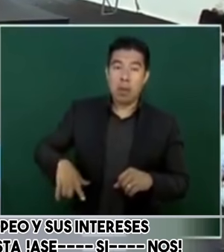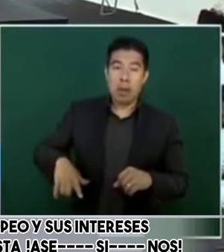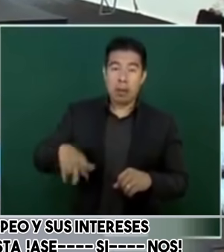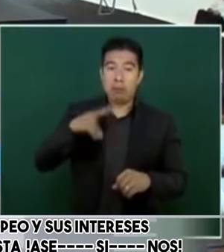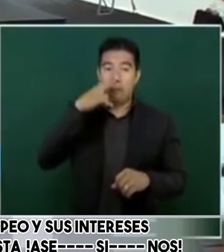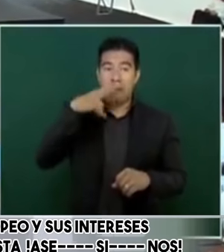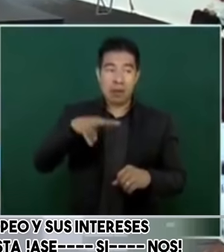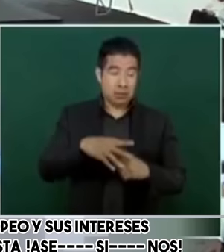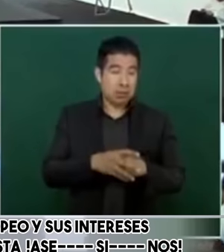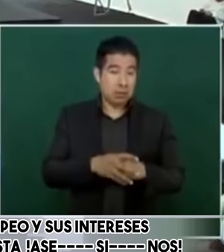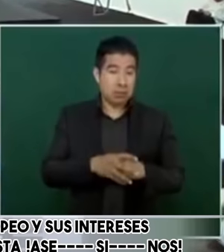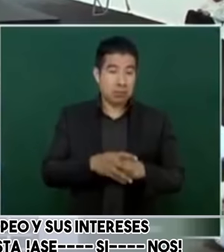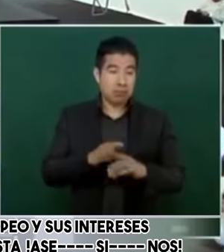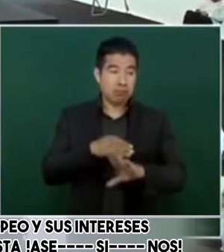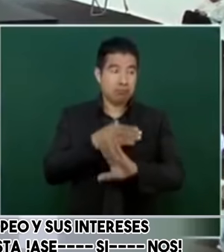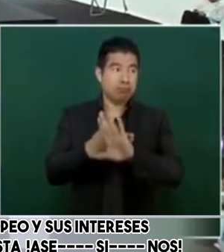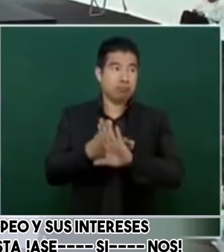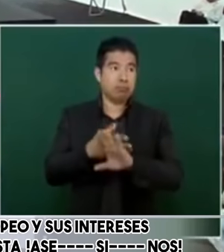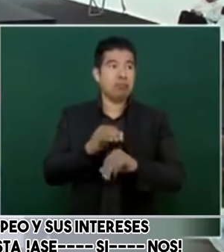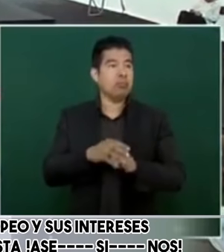Antes, como